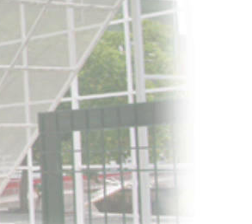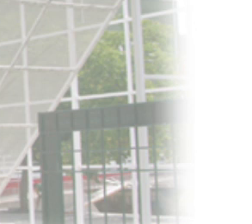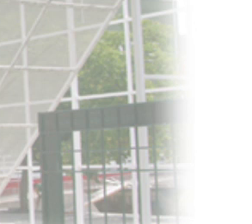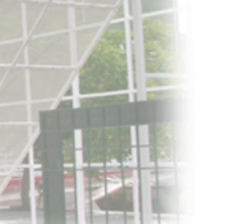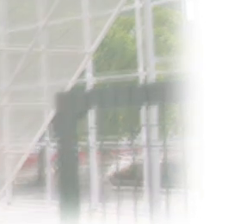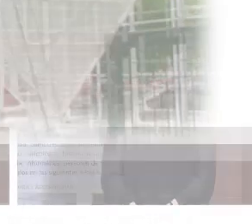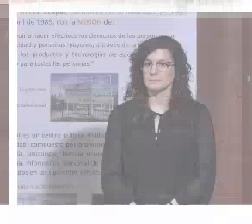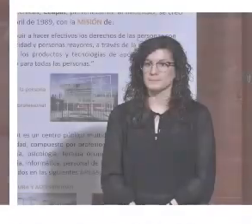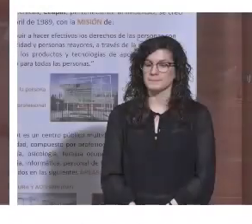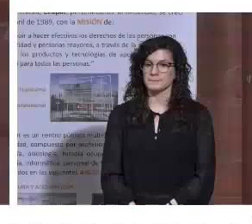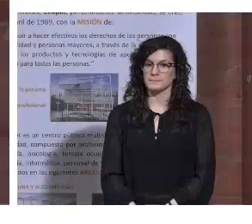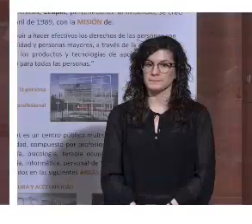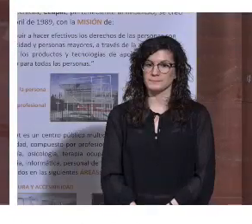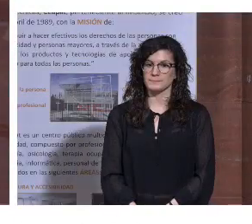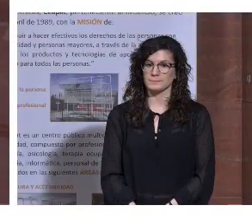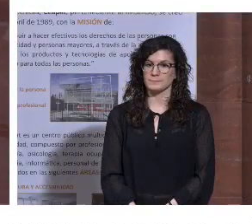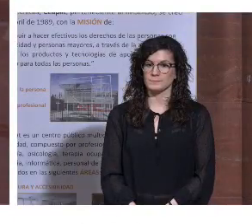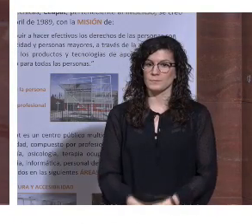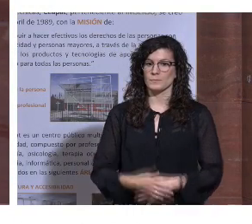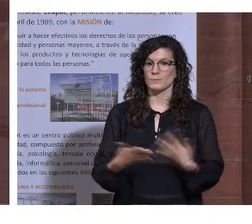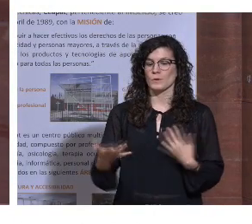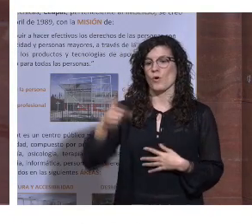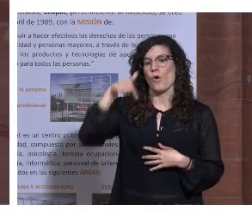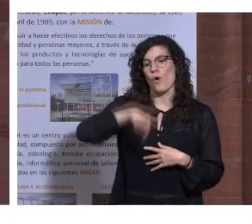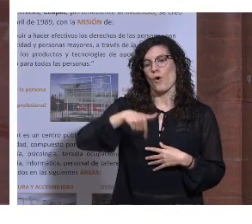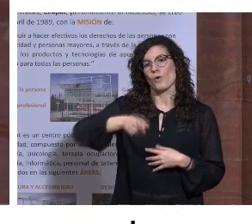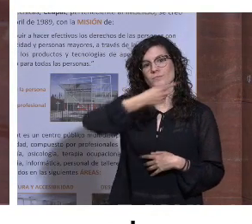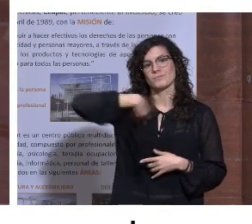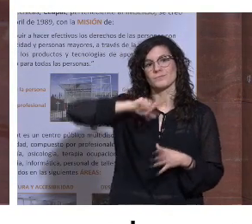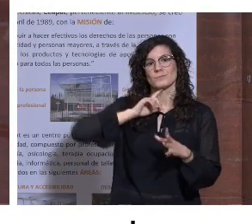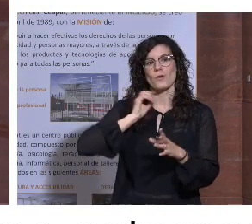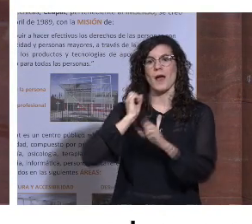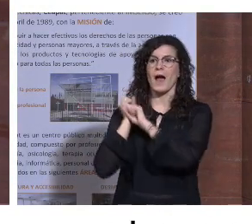pero como estamos de aniversario y